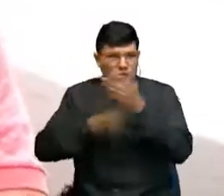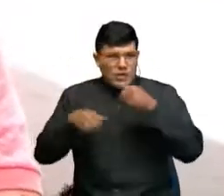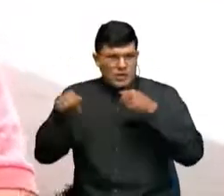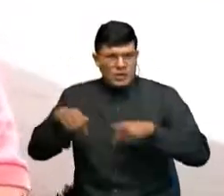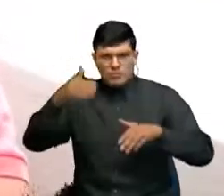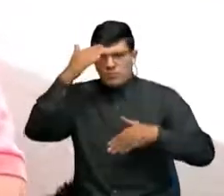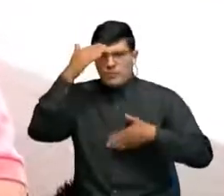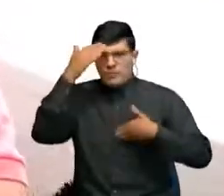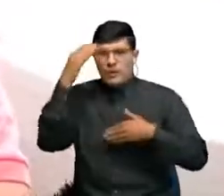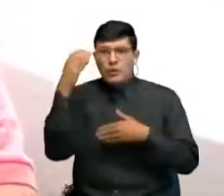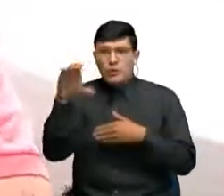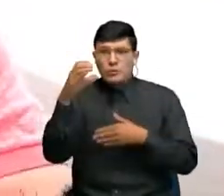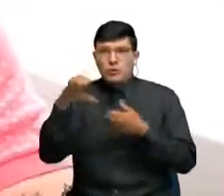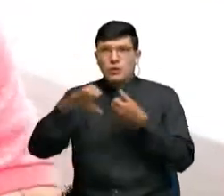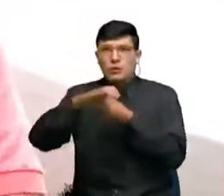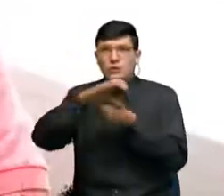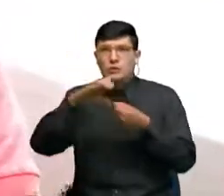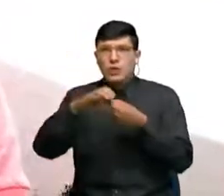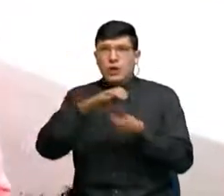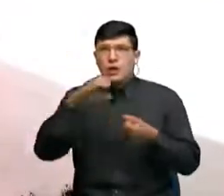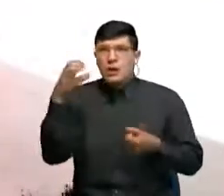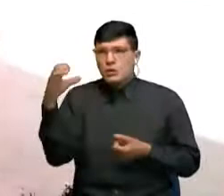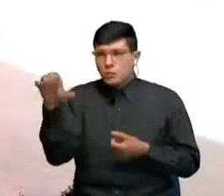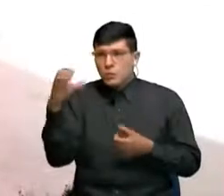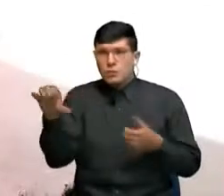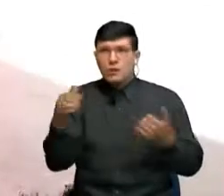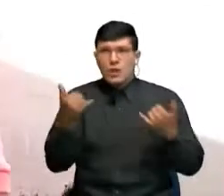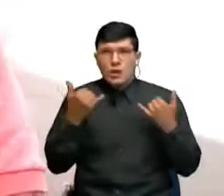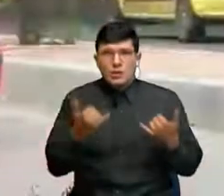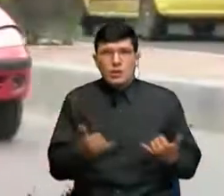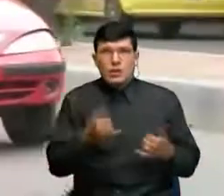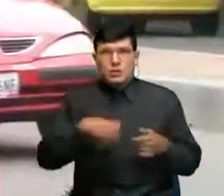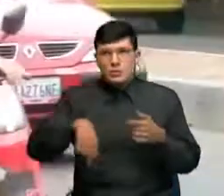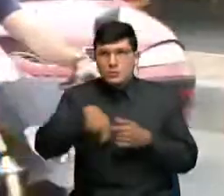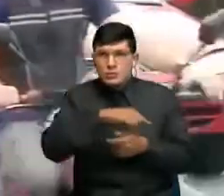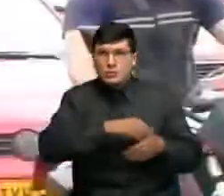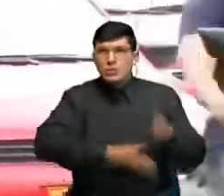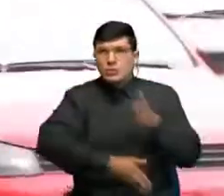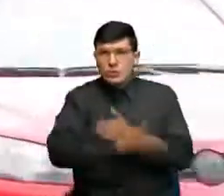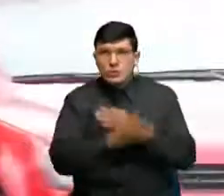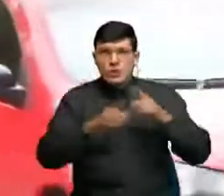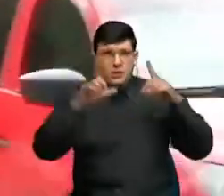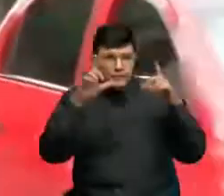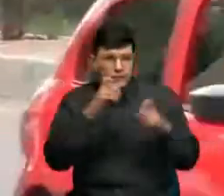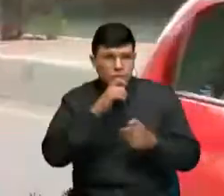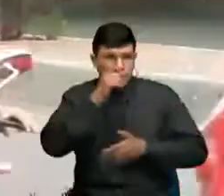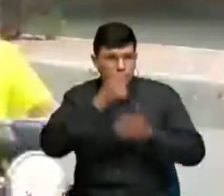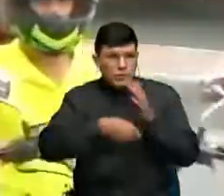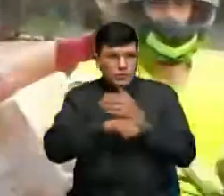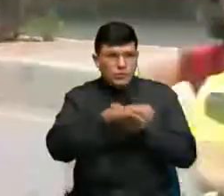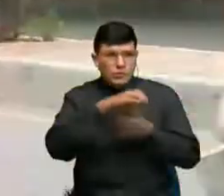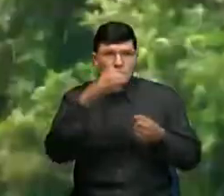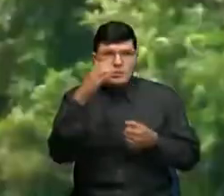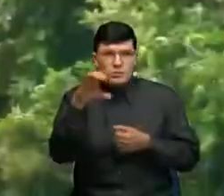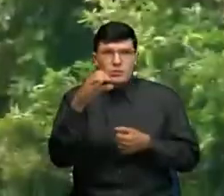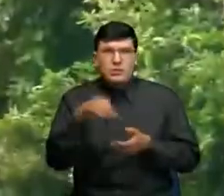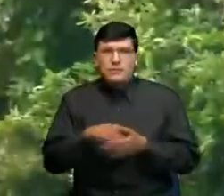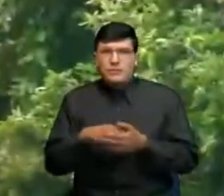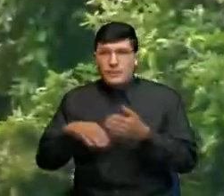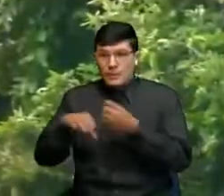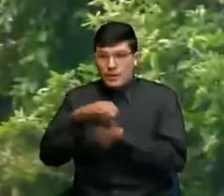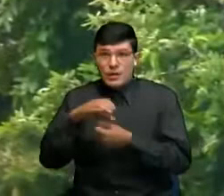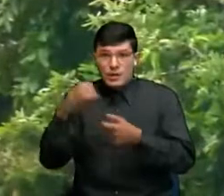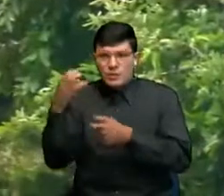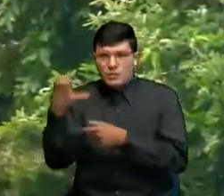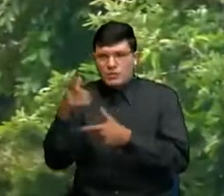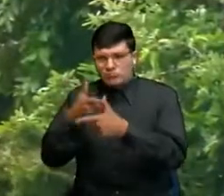en la ciudad de Cúcuta y que se continúa con la fotodetención en la ciudad de Cúcuta. La ciudad está dividida respecto a los beneficios